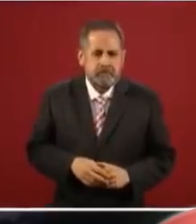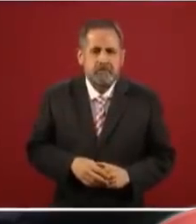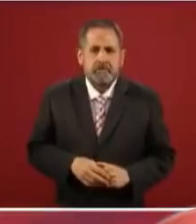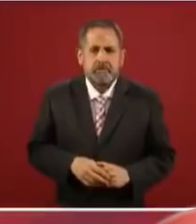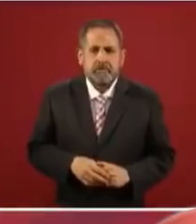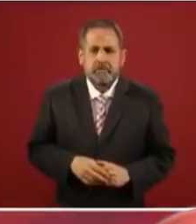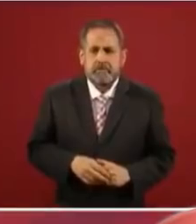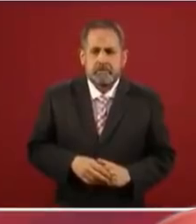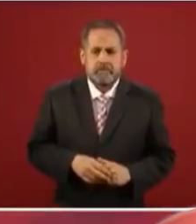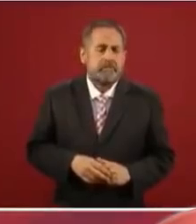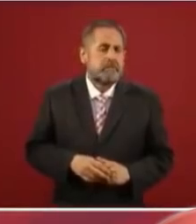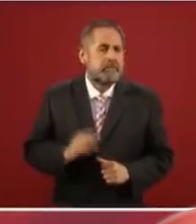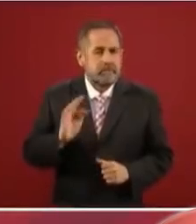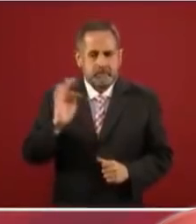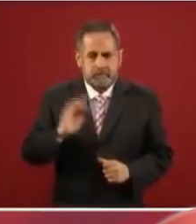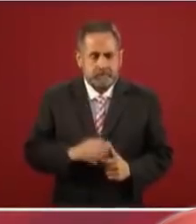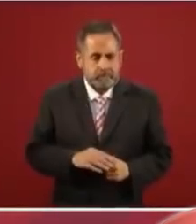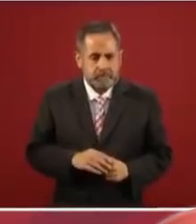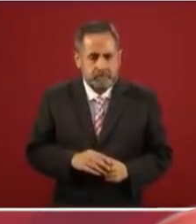si